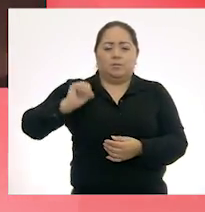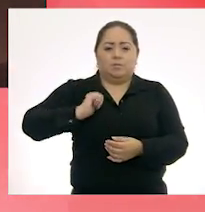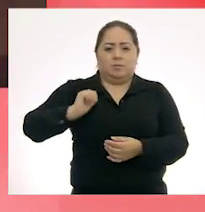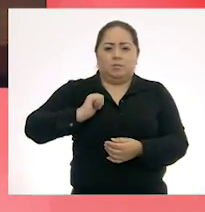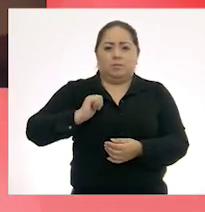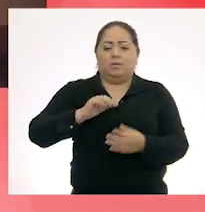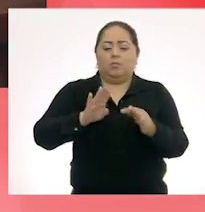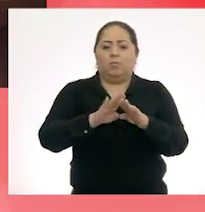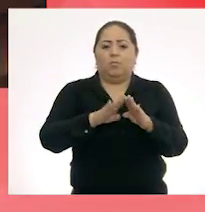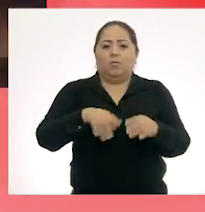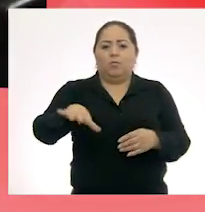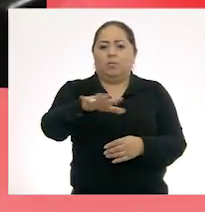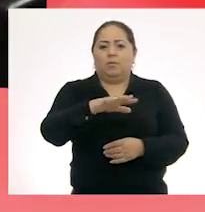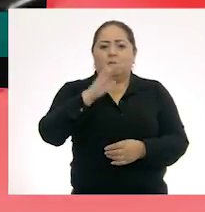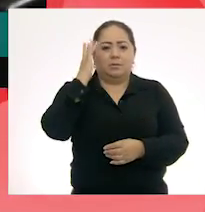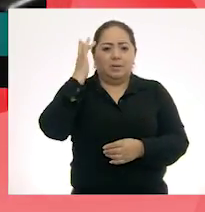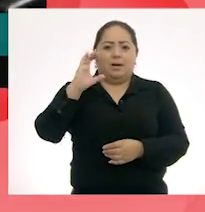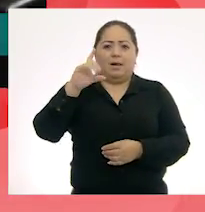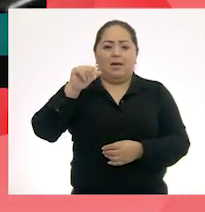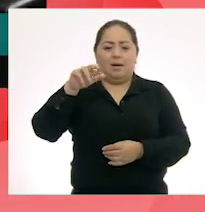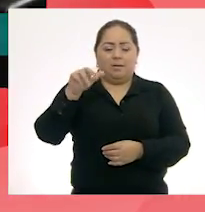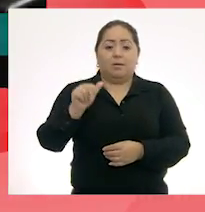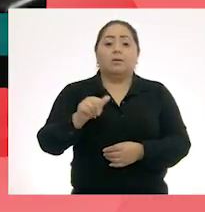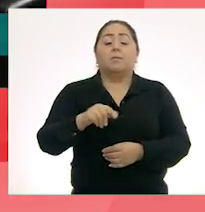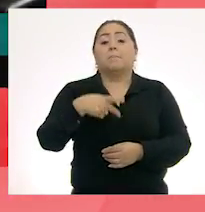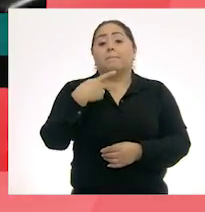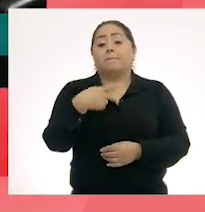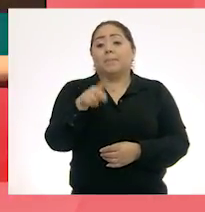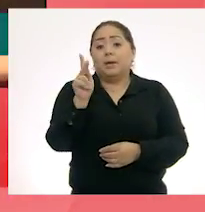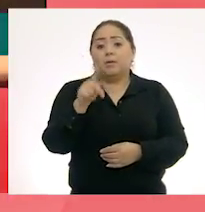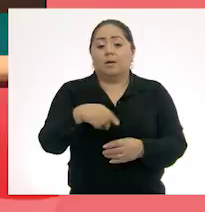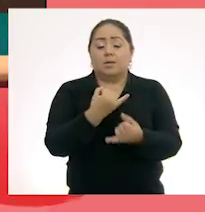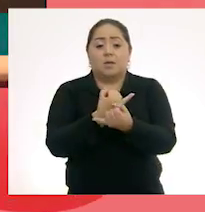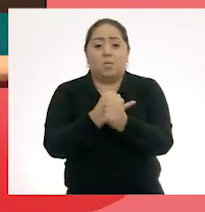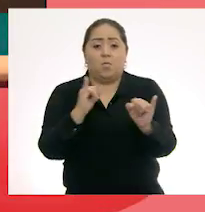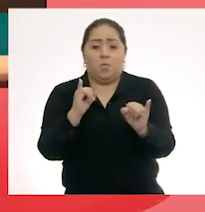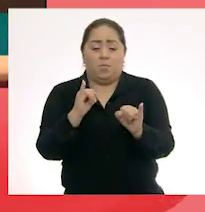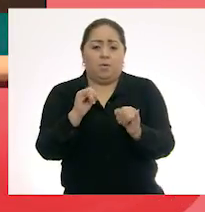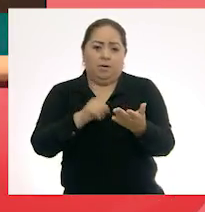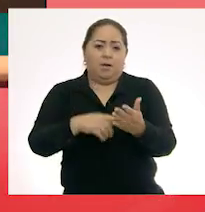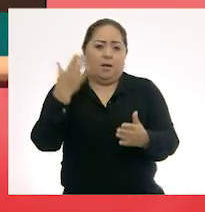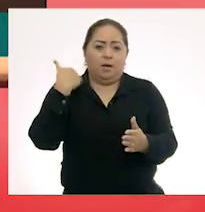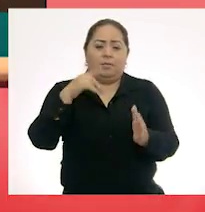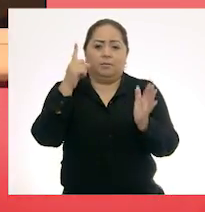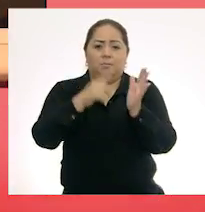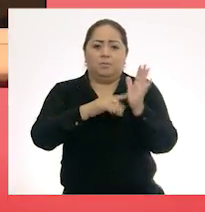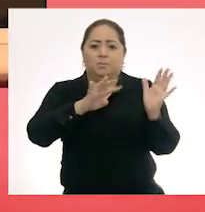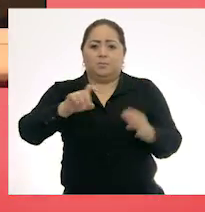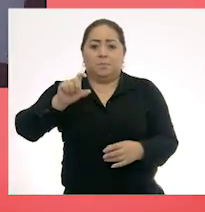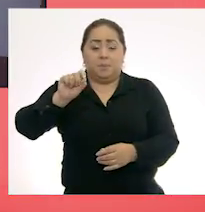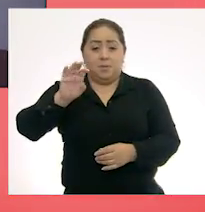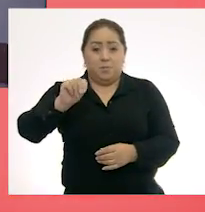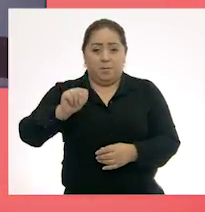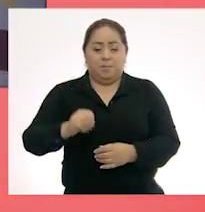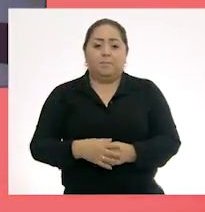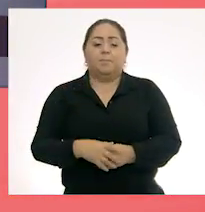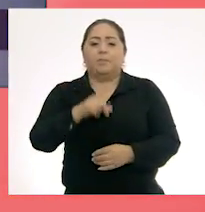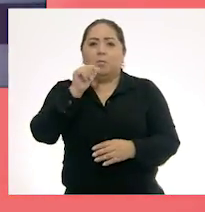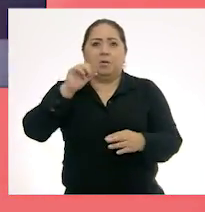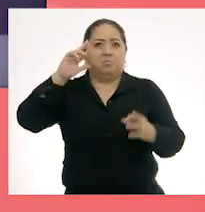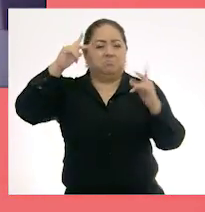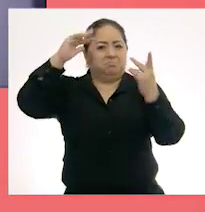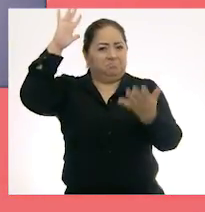antiguamente en los terrenos del convento de Santa Clara. Posteriormente se inauguró como Cine Goya en el año de 1929, se